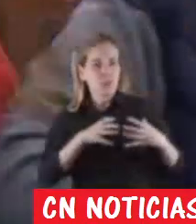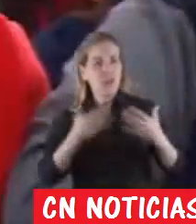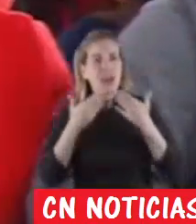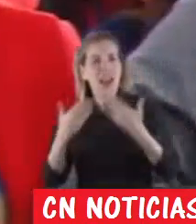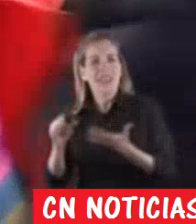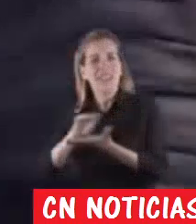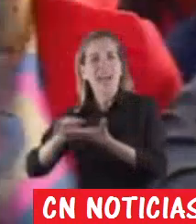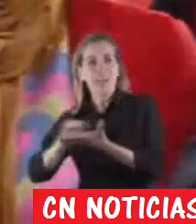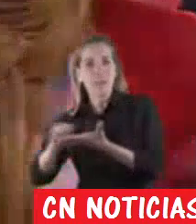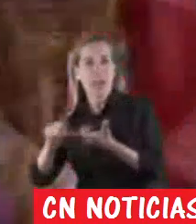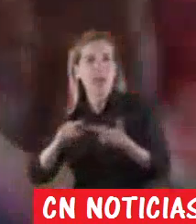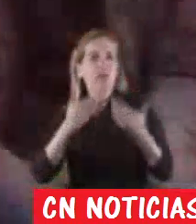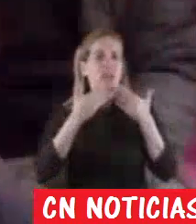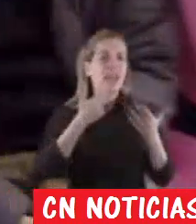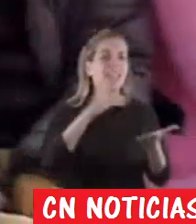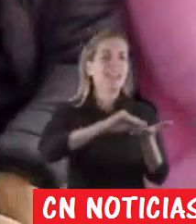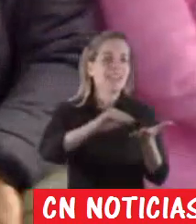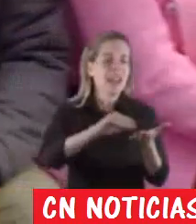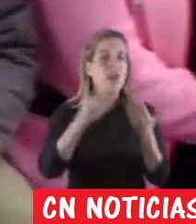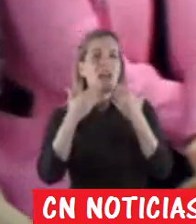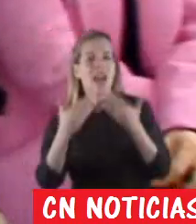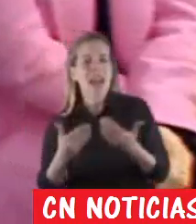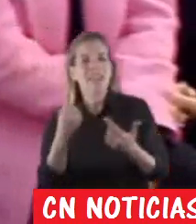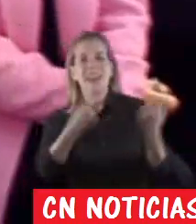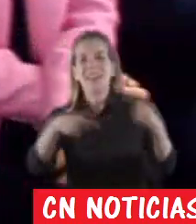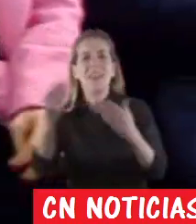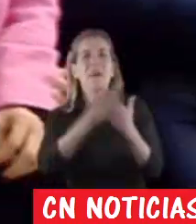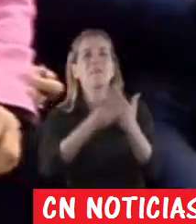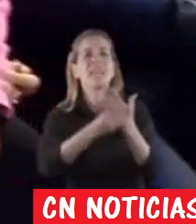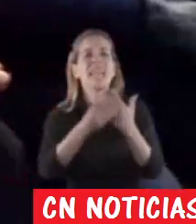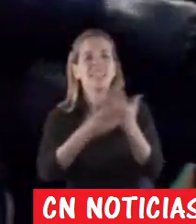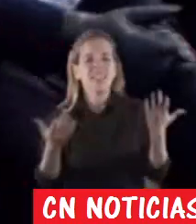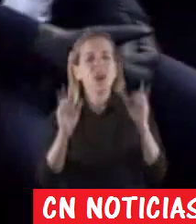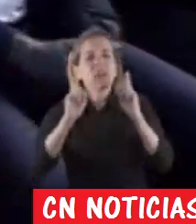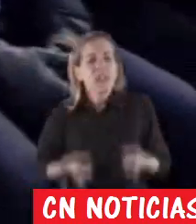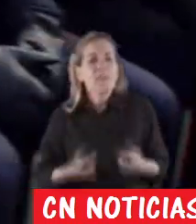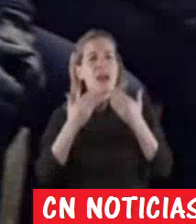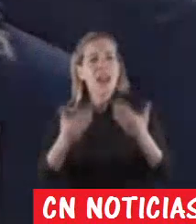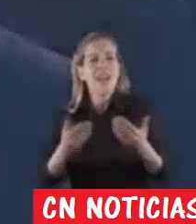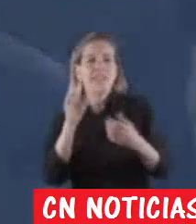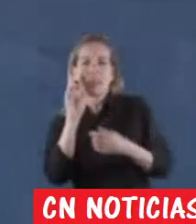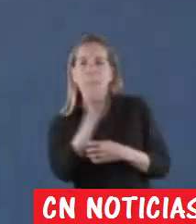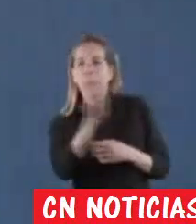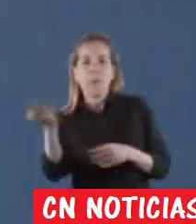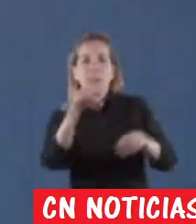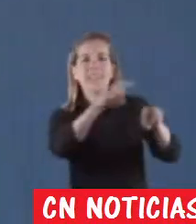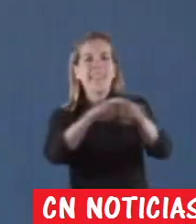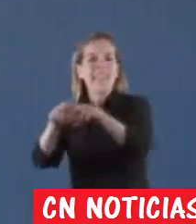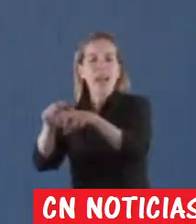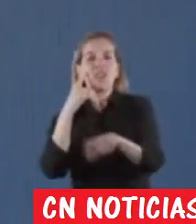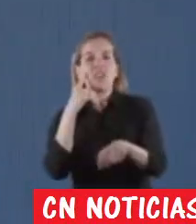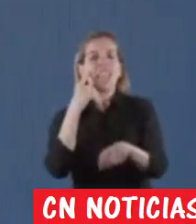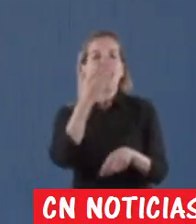a los senadores, a los ministros, a mis colegas intendentes también, que los veo ahí sentados.